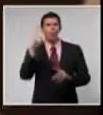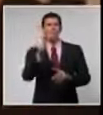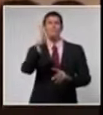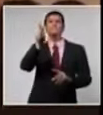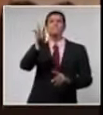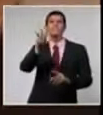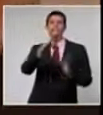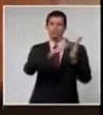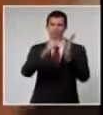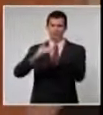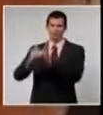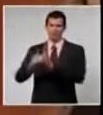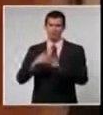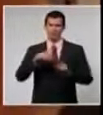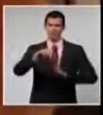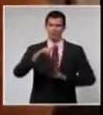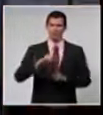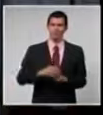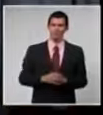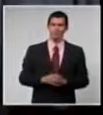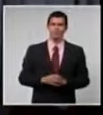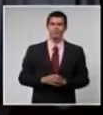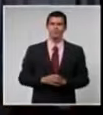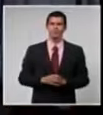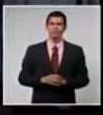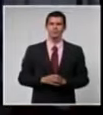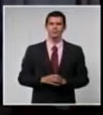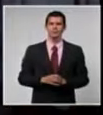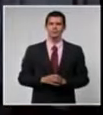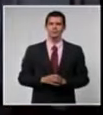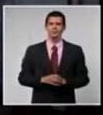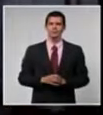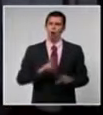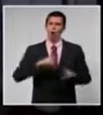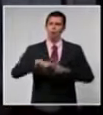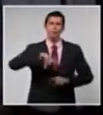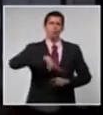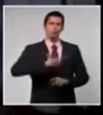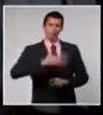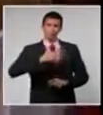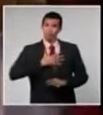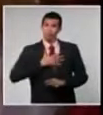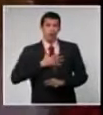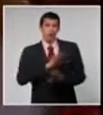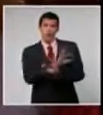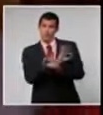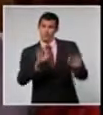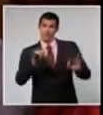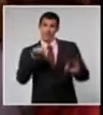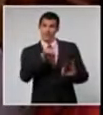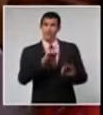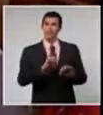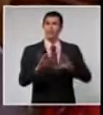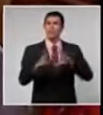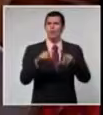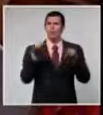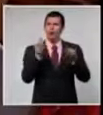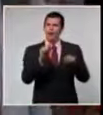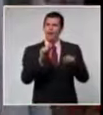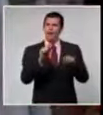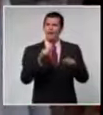Axum, otro de los sitios declarados por la UNESCO Patrimonio de la Humanidad, es la capital religiosa de la Iglesia Ortodoxa Etíope, lugar